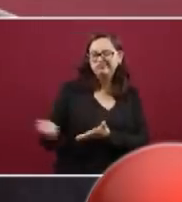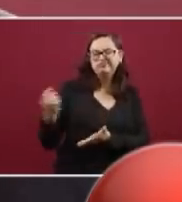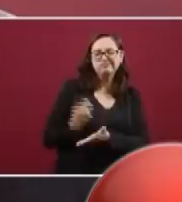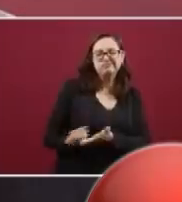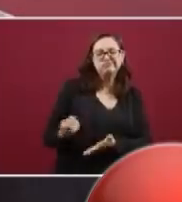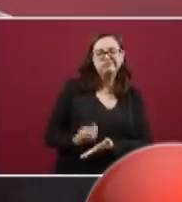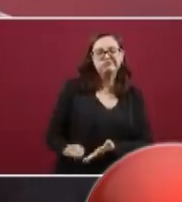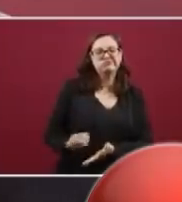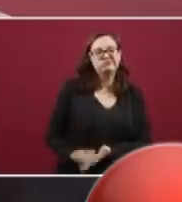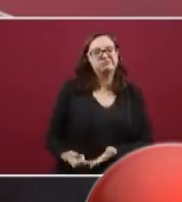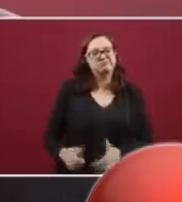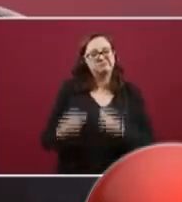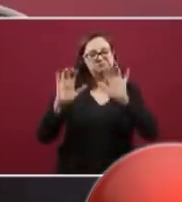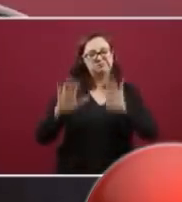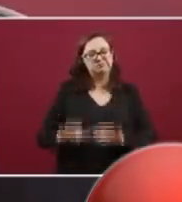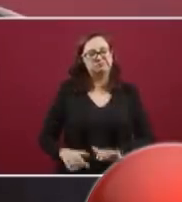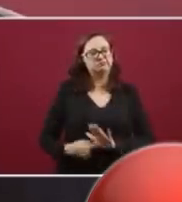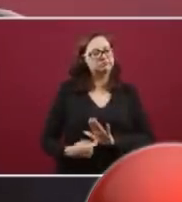Entonces,